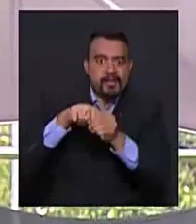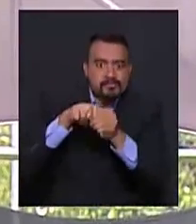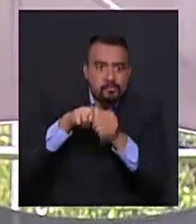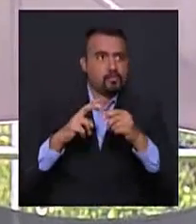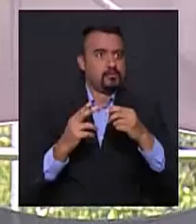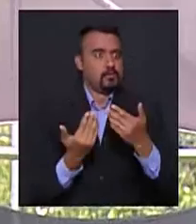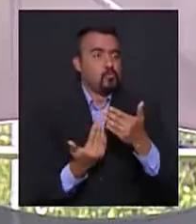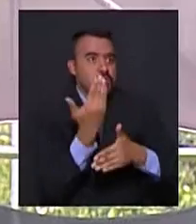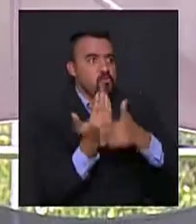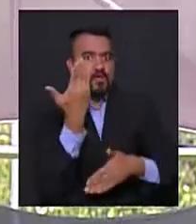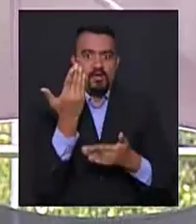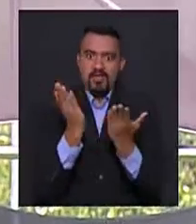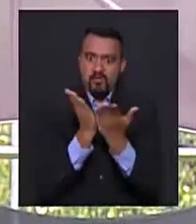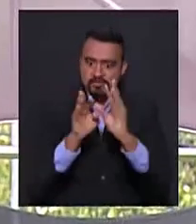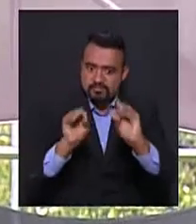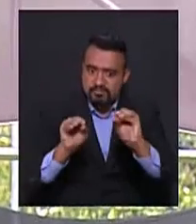público, educación.